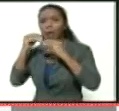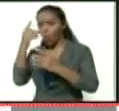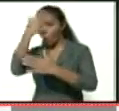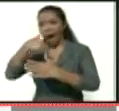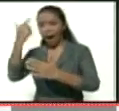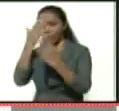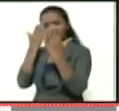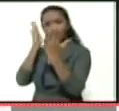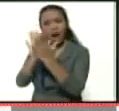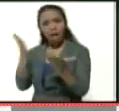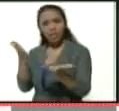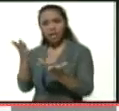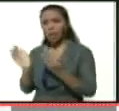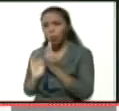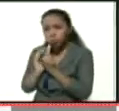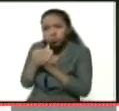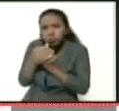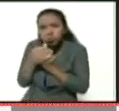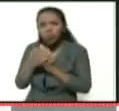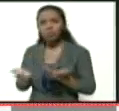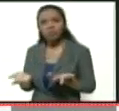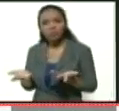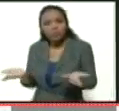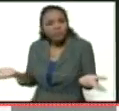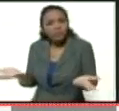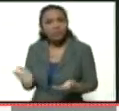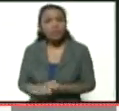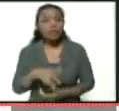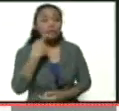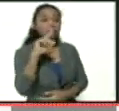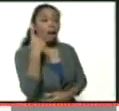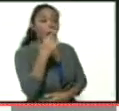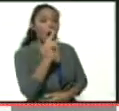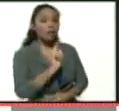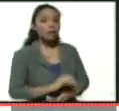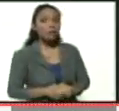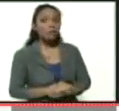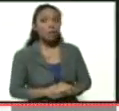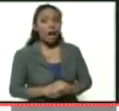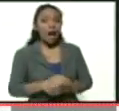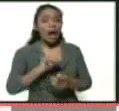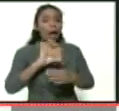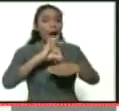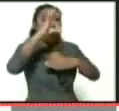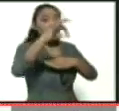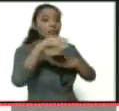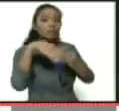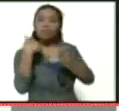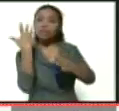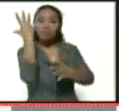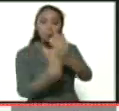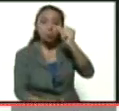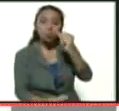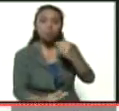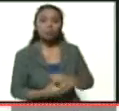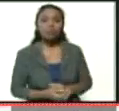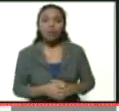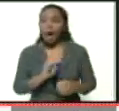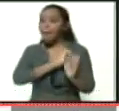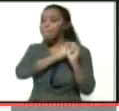cara. Está escondido. ¿Ah? Dicen que está en las Islas Galápagos, se fue. Y